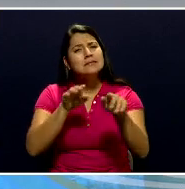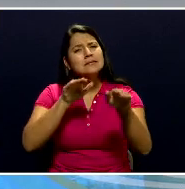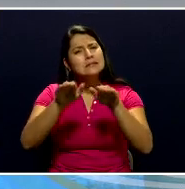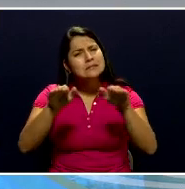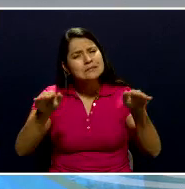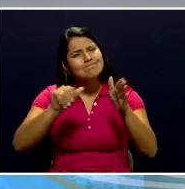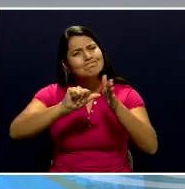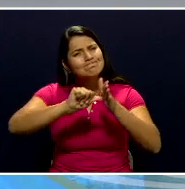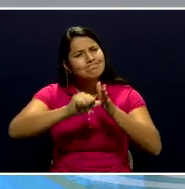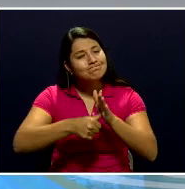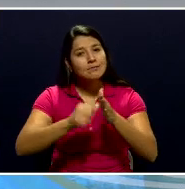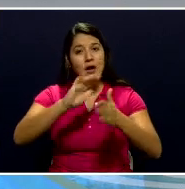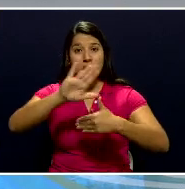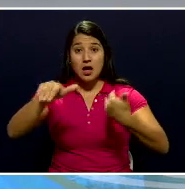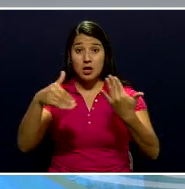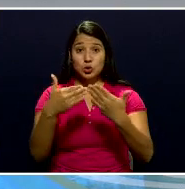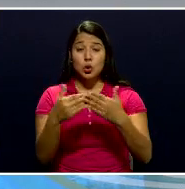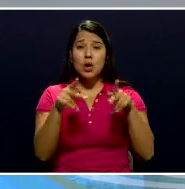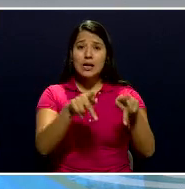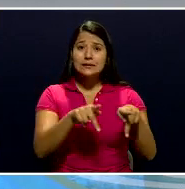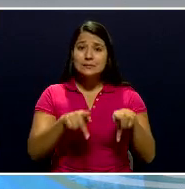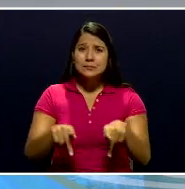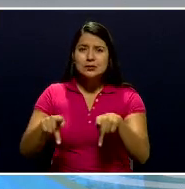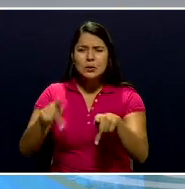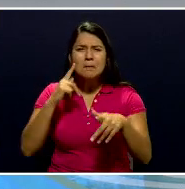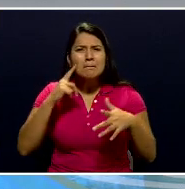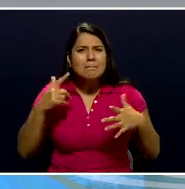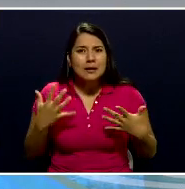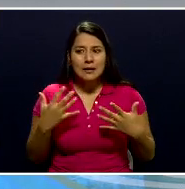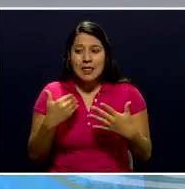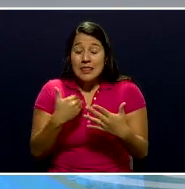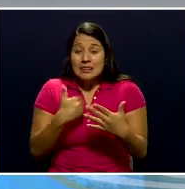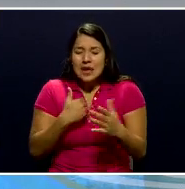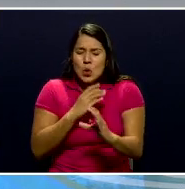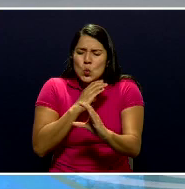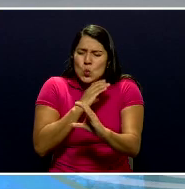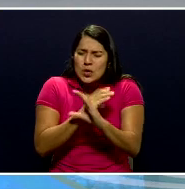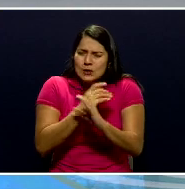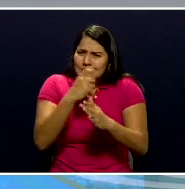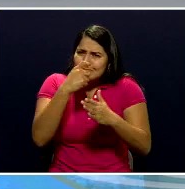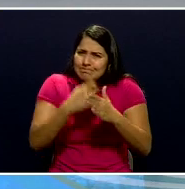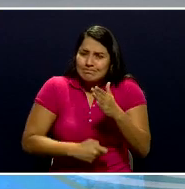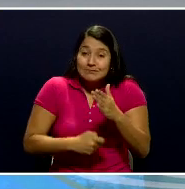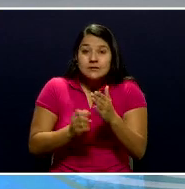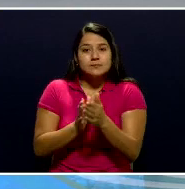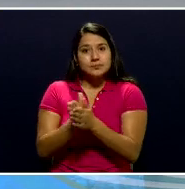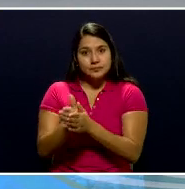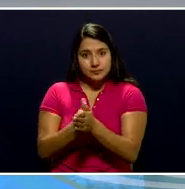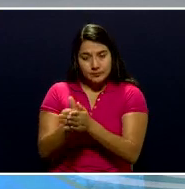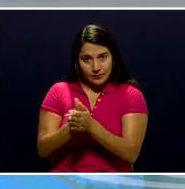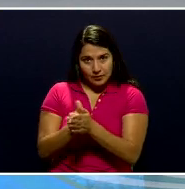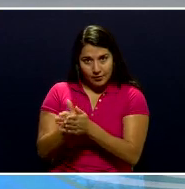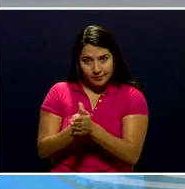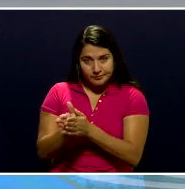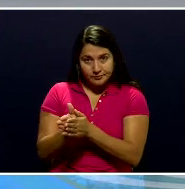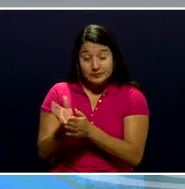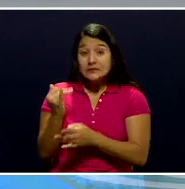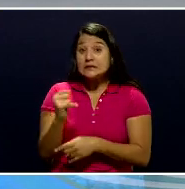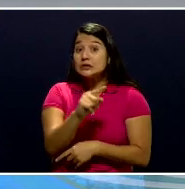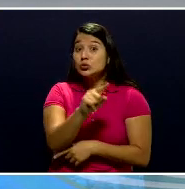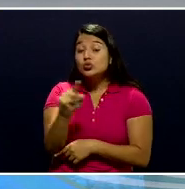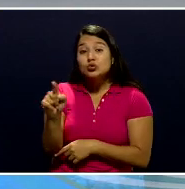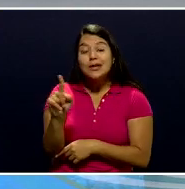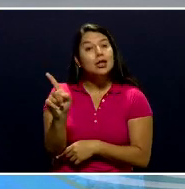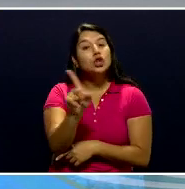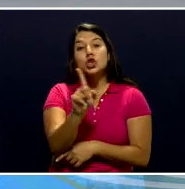enfático a todas las personas a que extremen precauciones y el lavado de manos. Si usted no